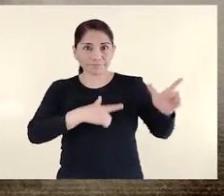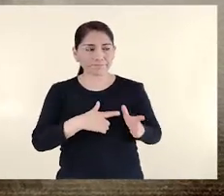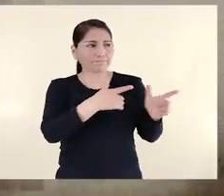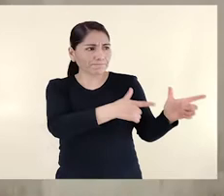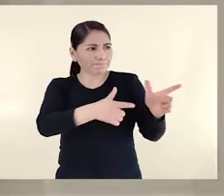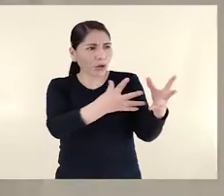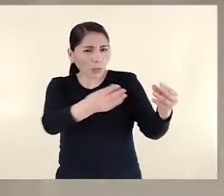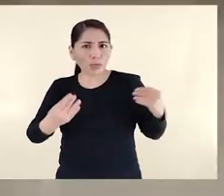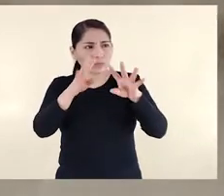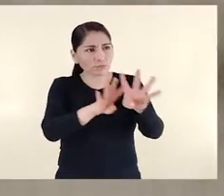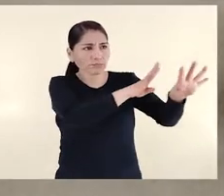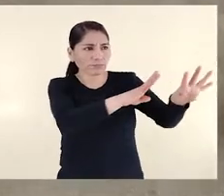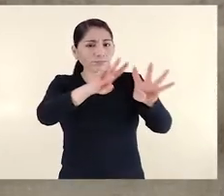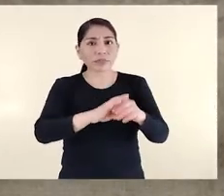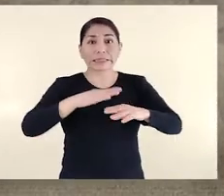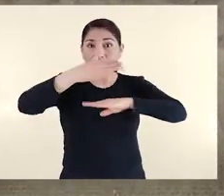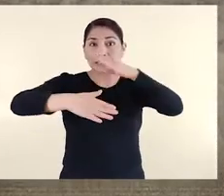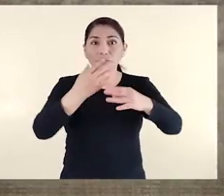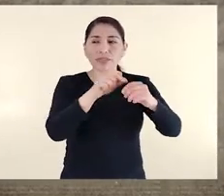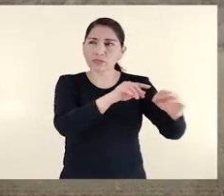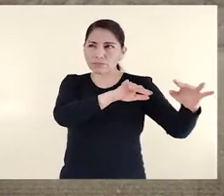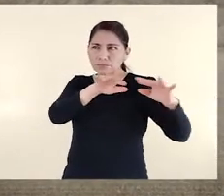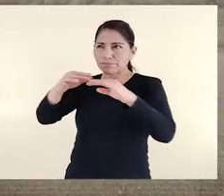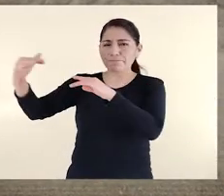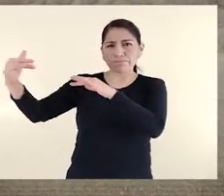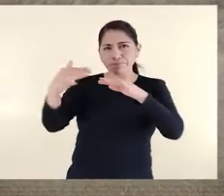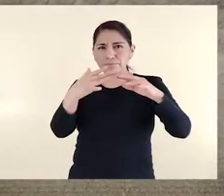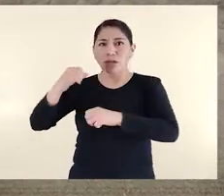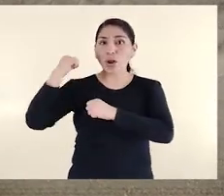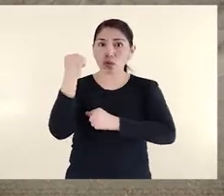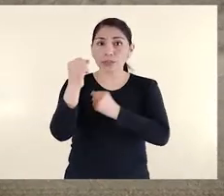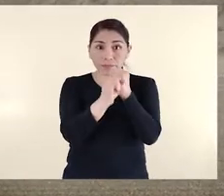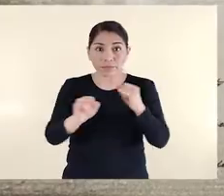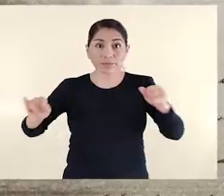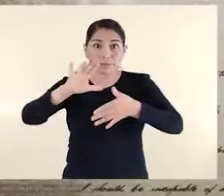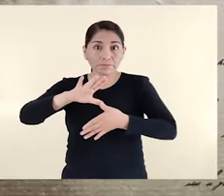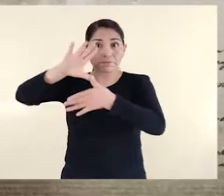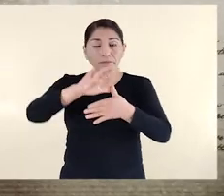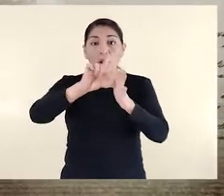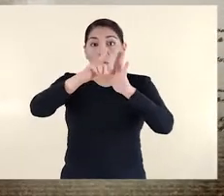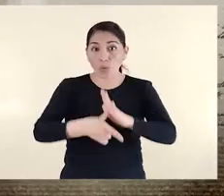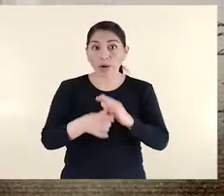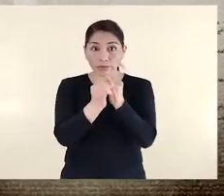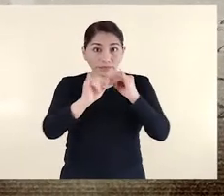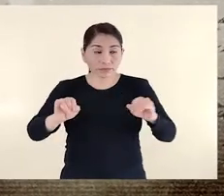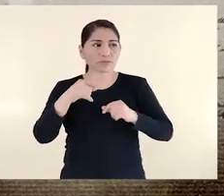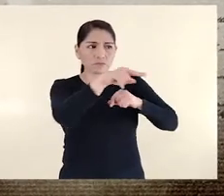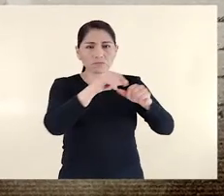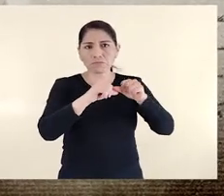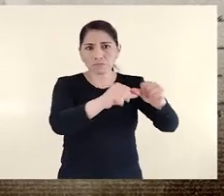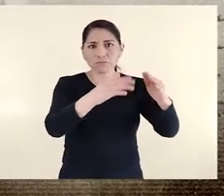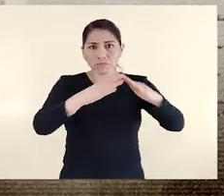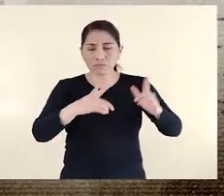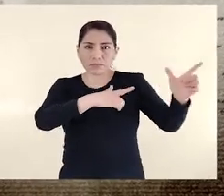de artillería que comandaba tropas y armamento, y se volvería protagonista en las luchas por la independencia americana. Luego de la